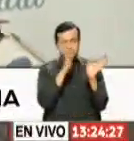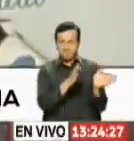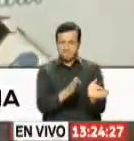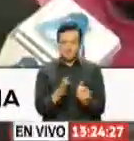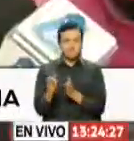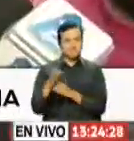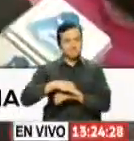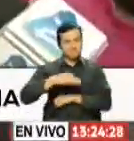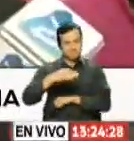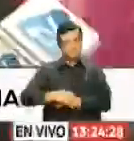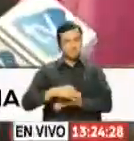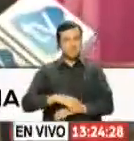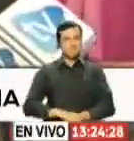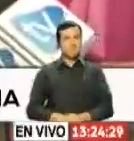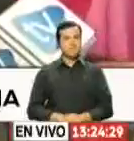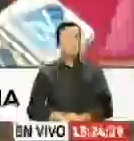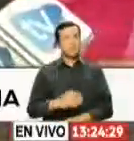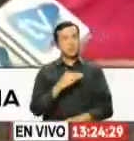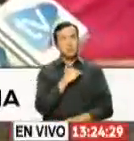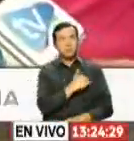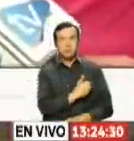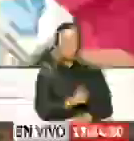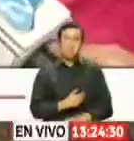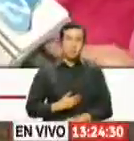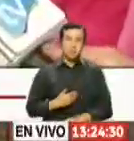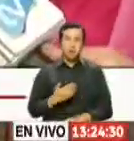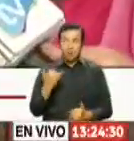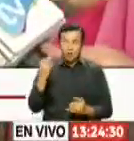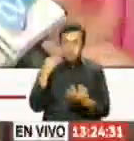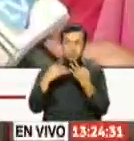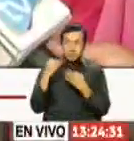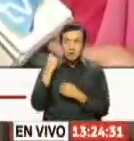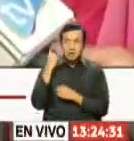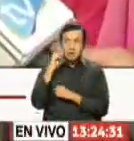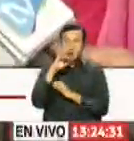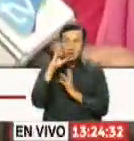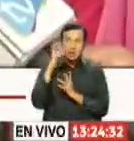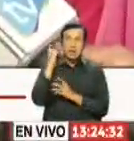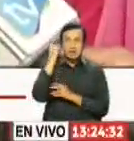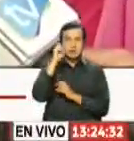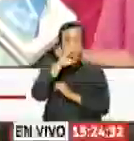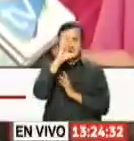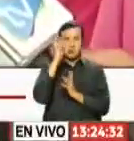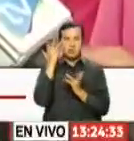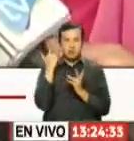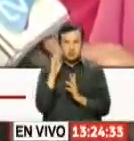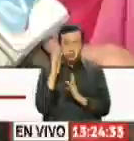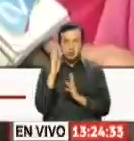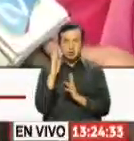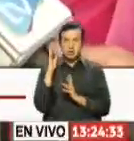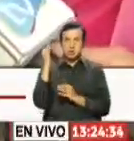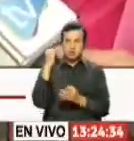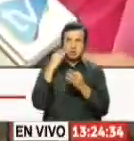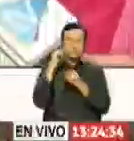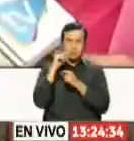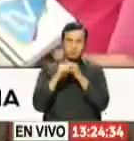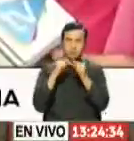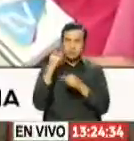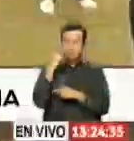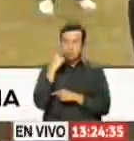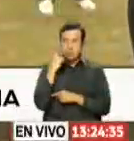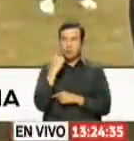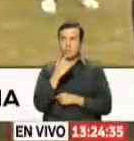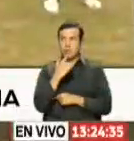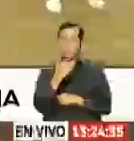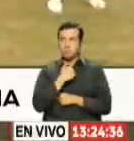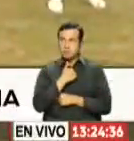tratamiento oportuno. Según yo, haciéndome, pero no lo he hecho como me está explicando la chica. O sea, ya me ha explicado paso por paso cómo debo de